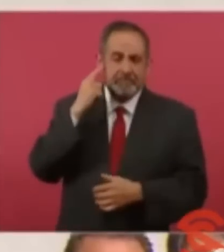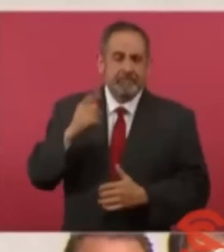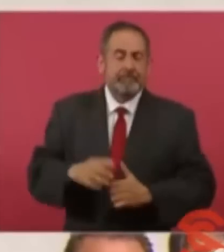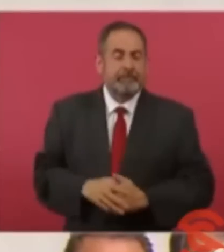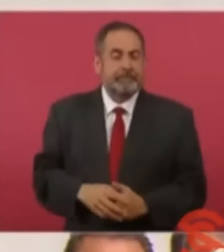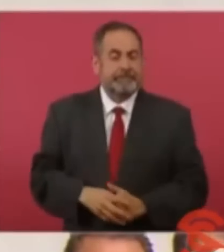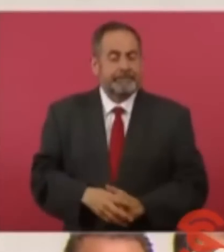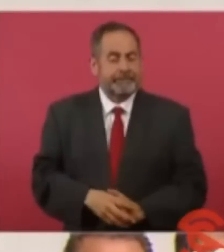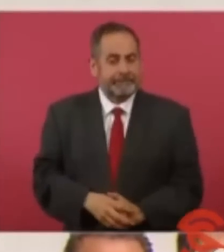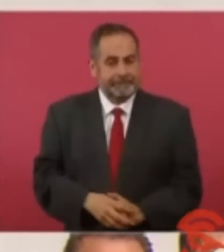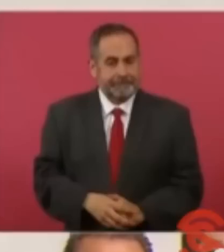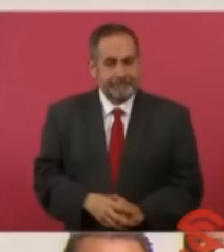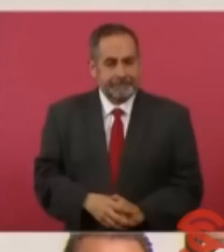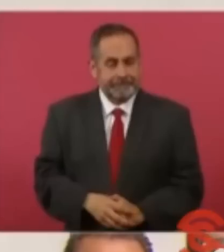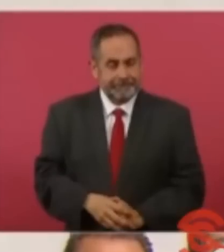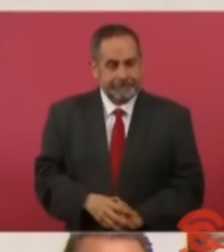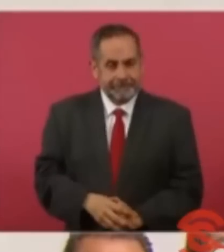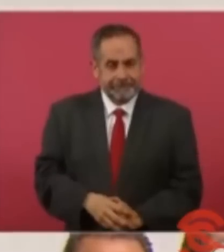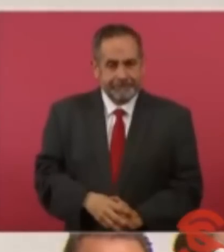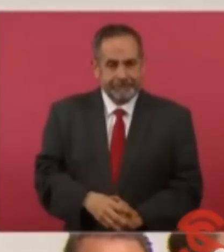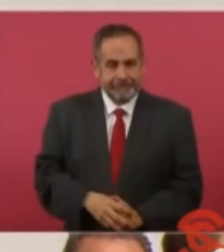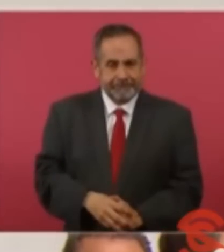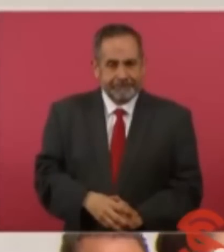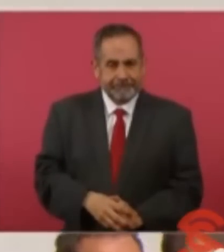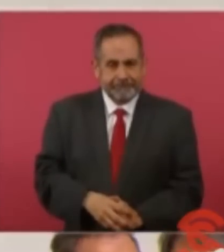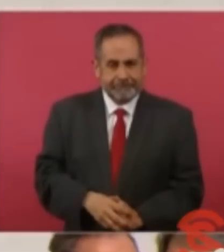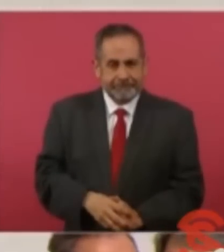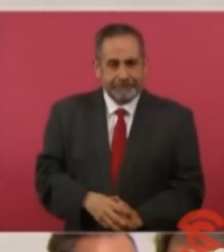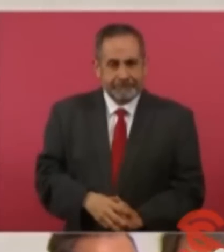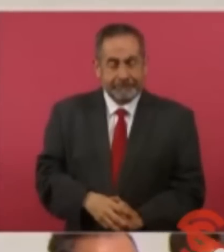milpa se da bien,